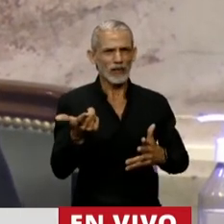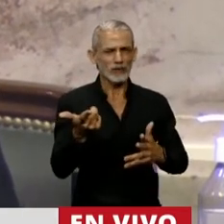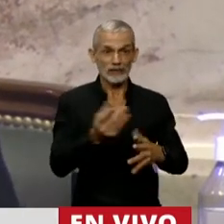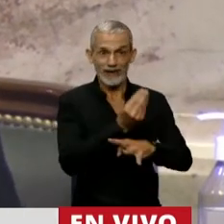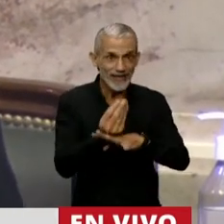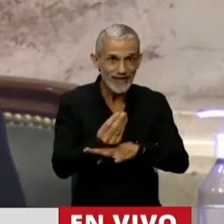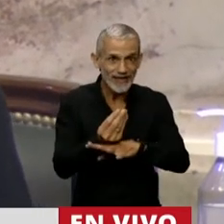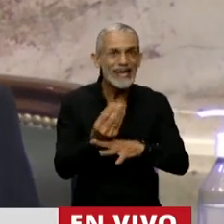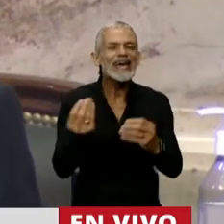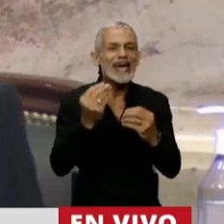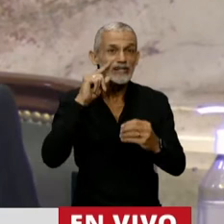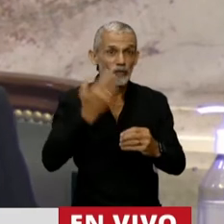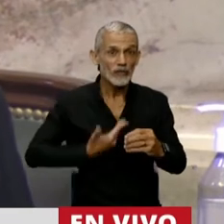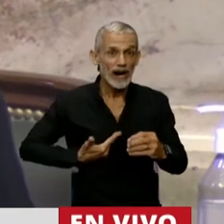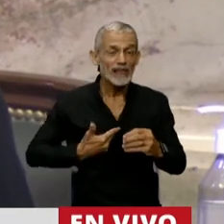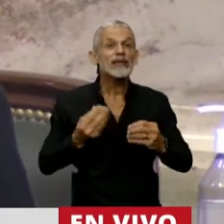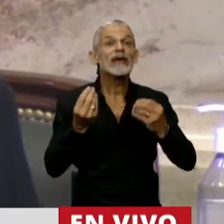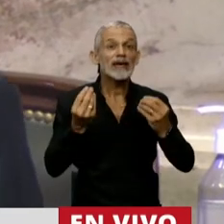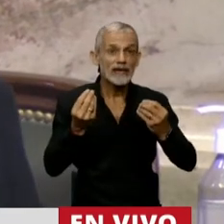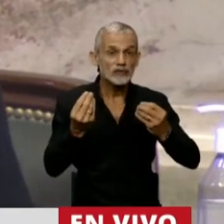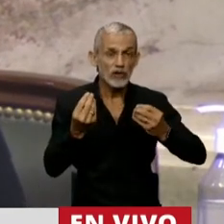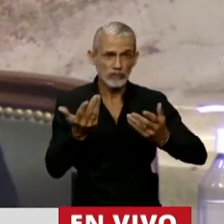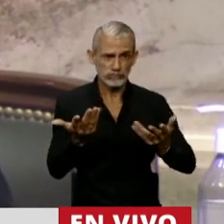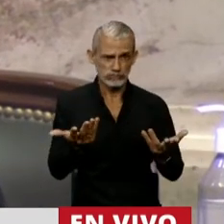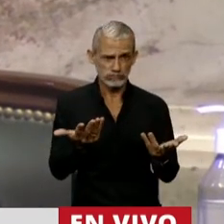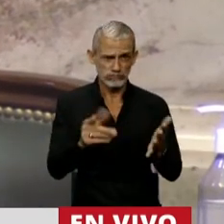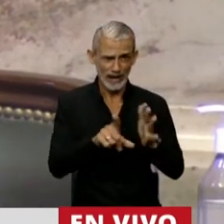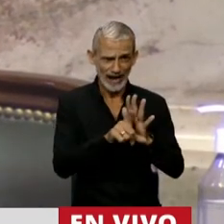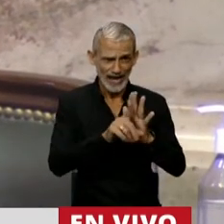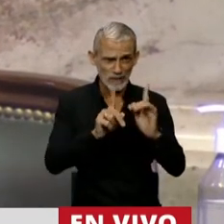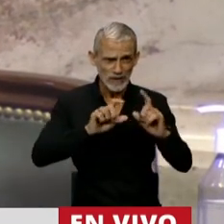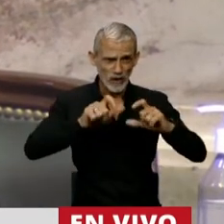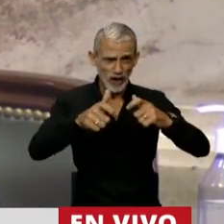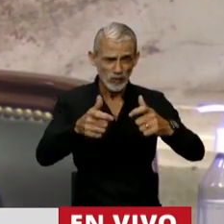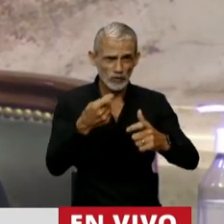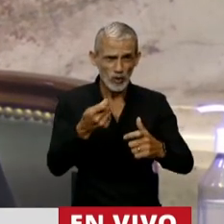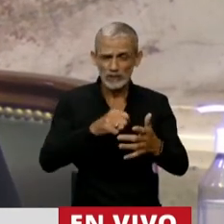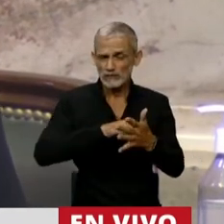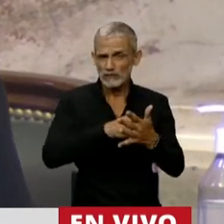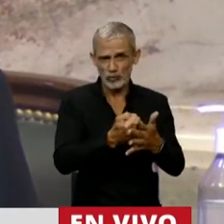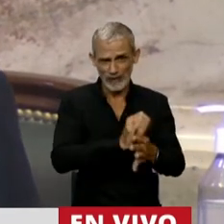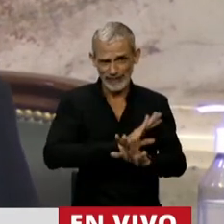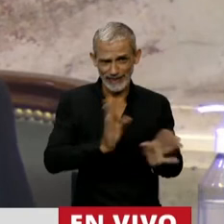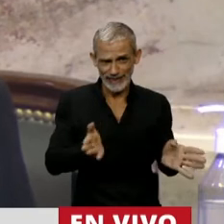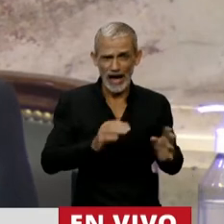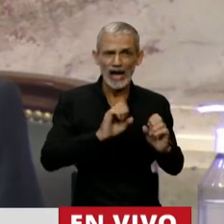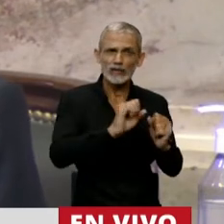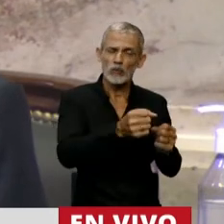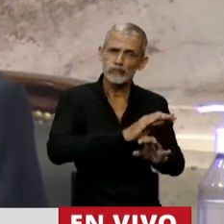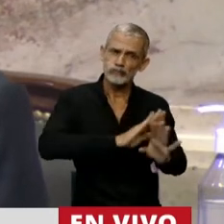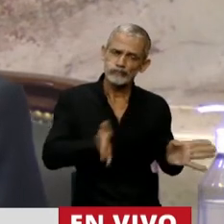apenas asumió, lo primero que hizo fue suspender la movilidad jubilatoria